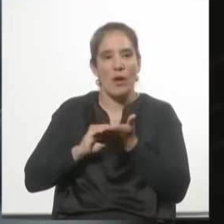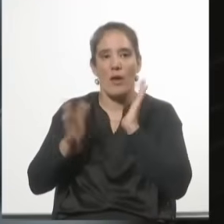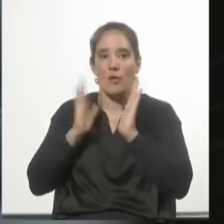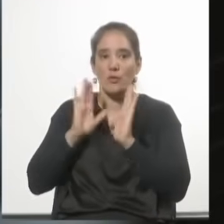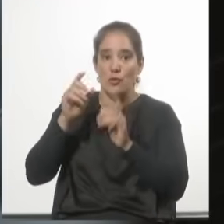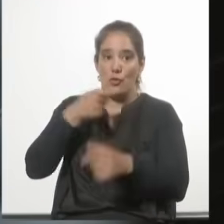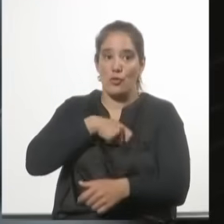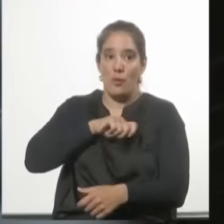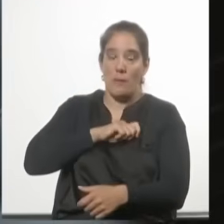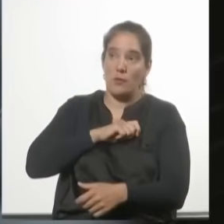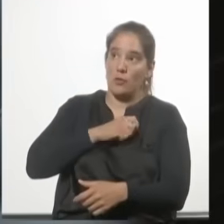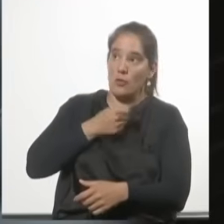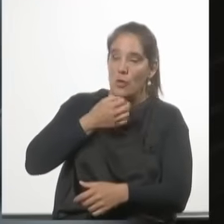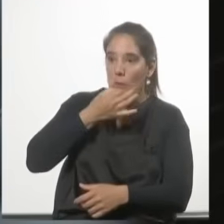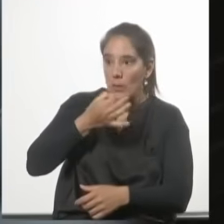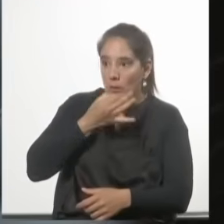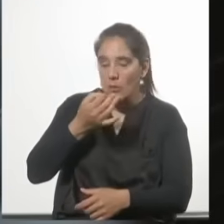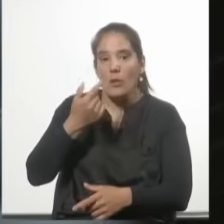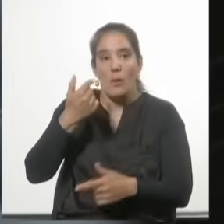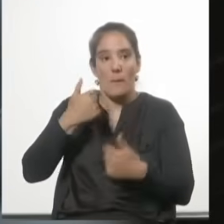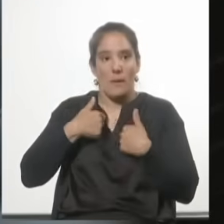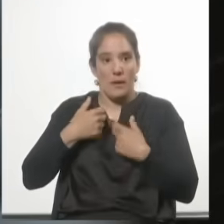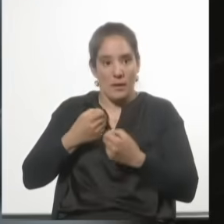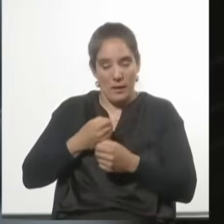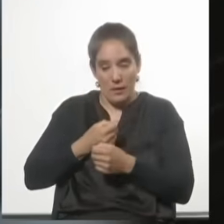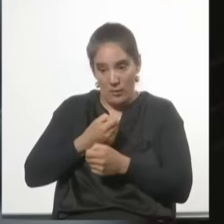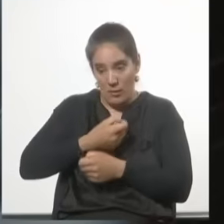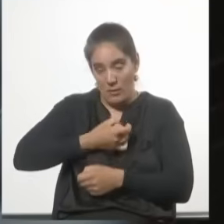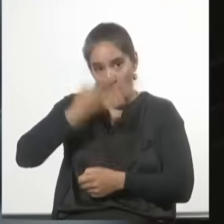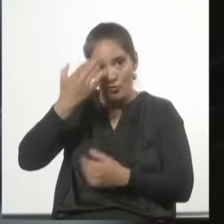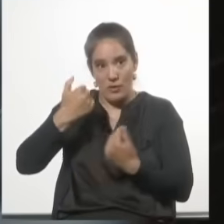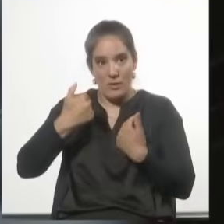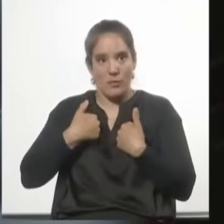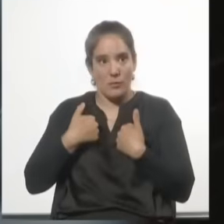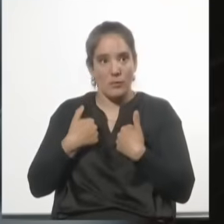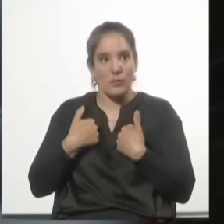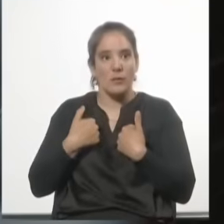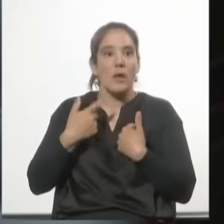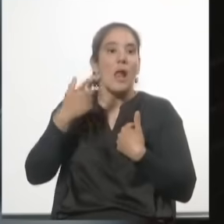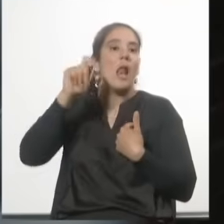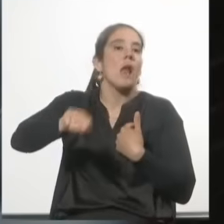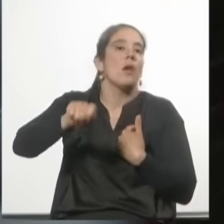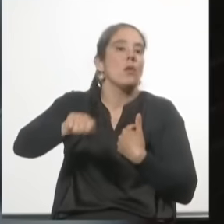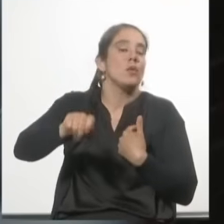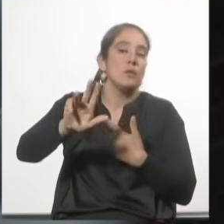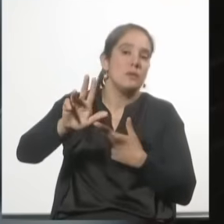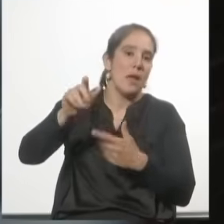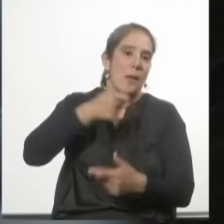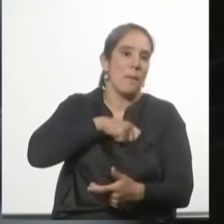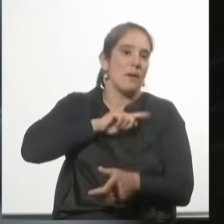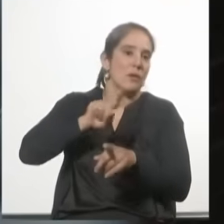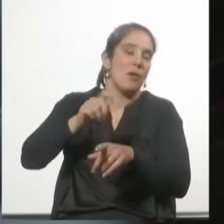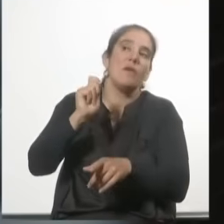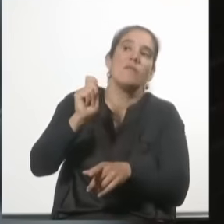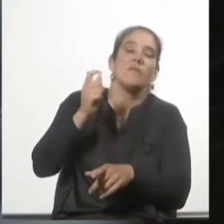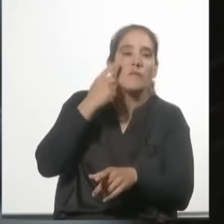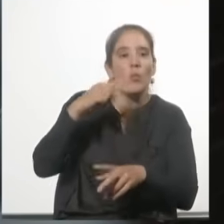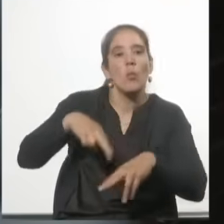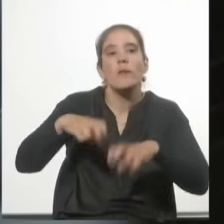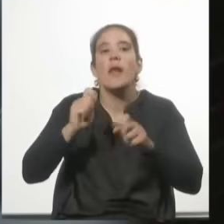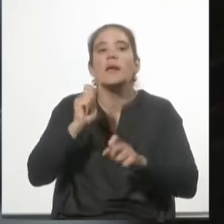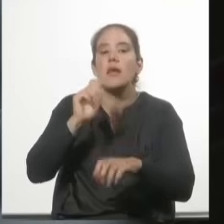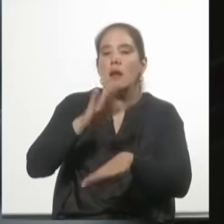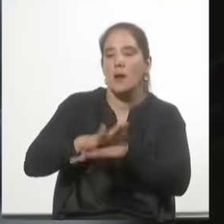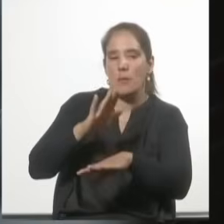los hechos y limpiar su reputación profesional. Deberá la justicia determinar en todos casos las responsabilidades de los